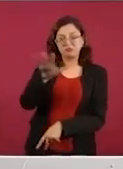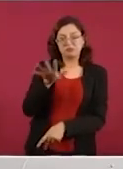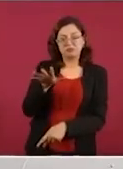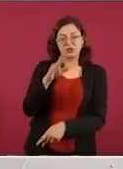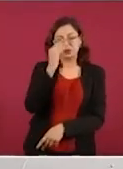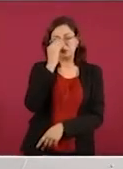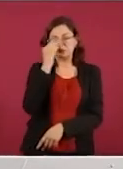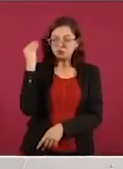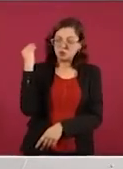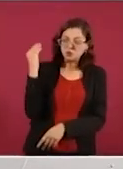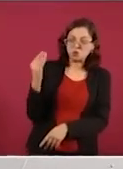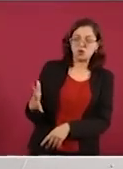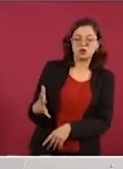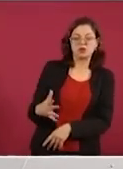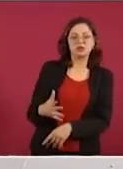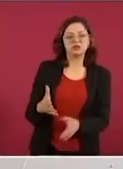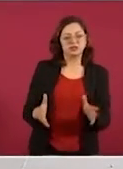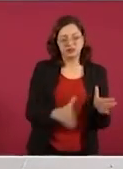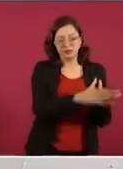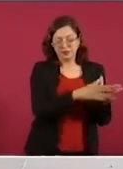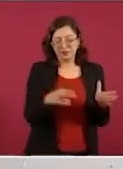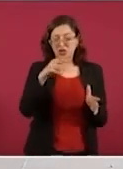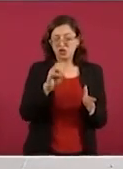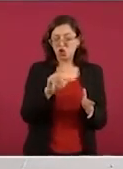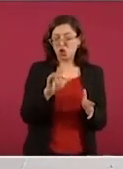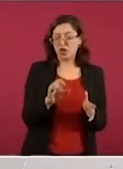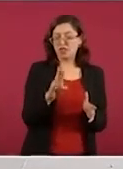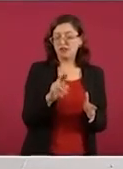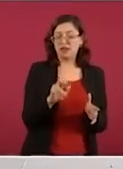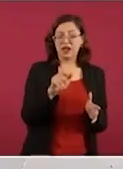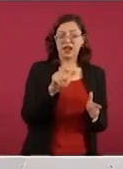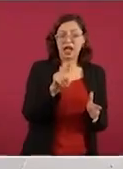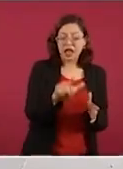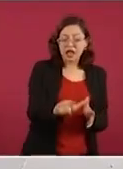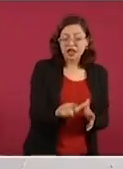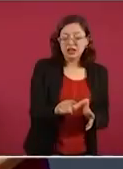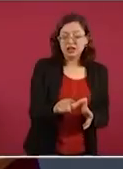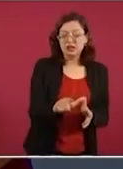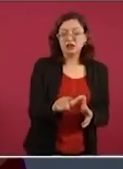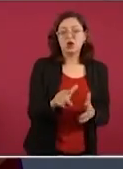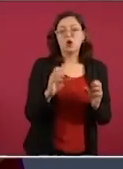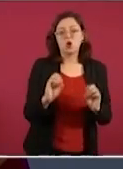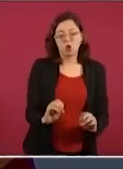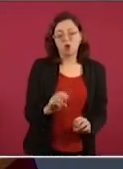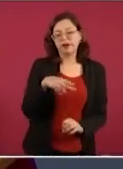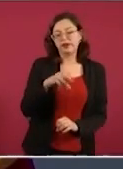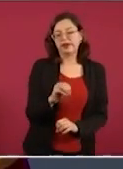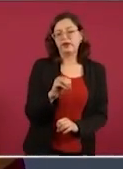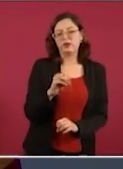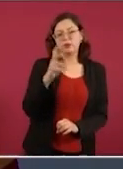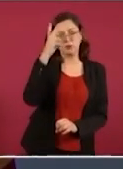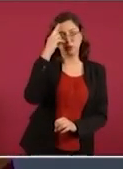significó el periodo neoliberal o neoporfirista.